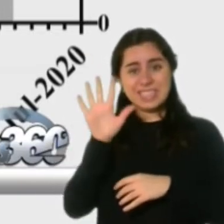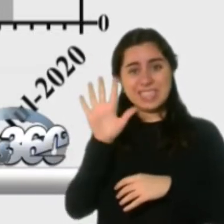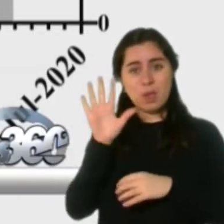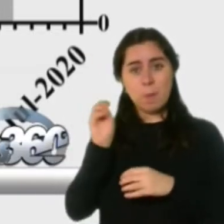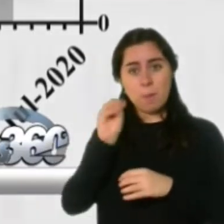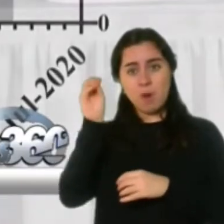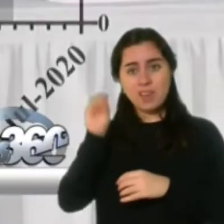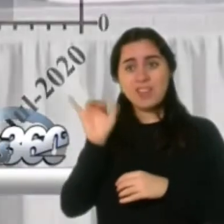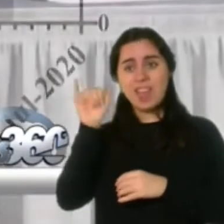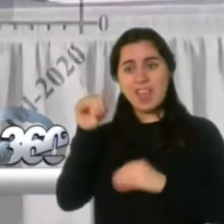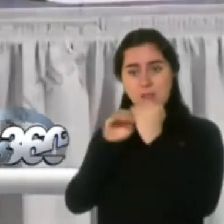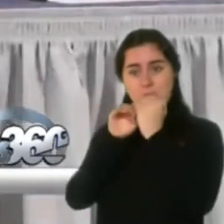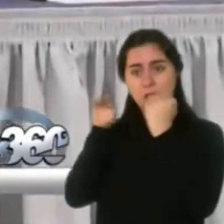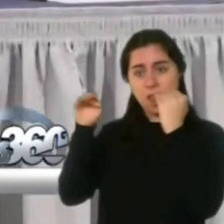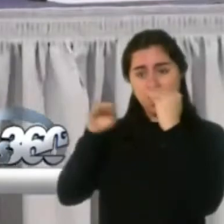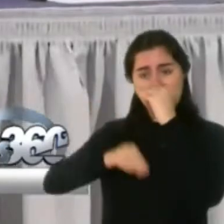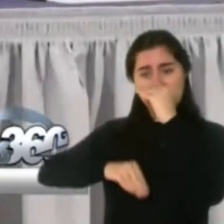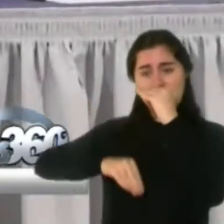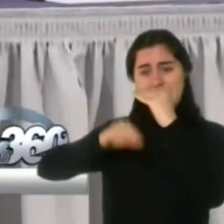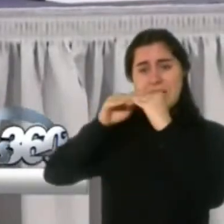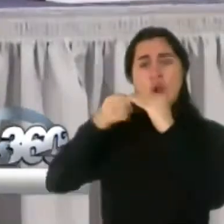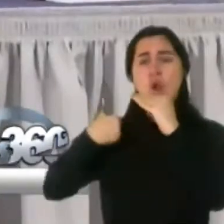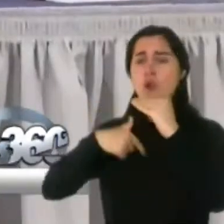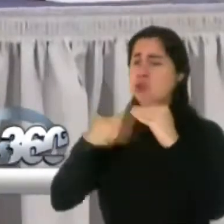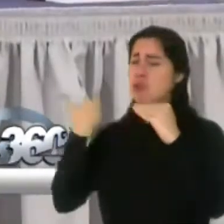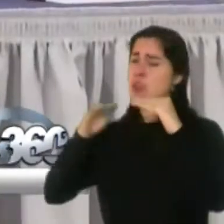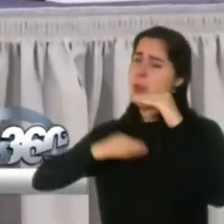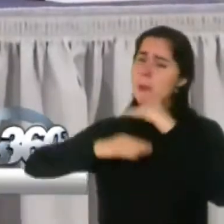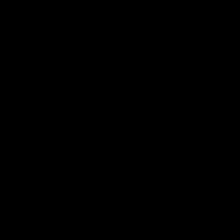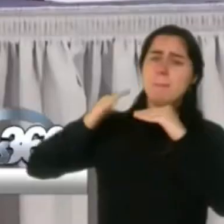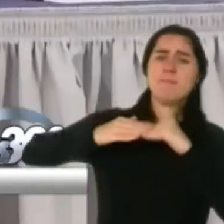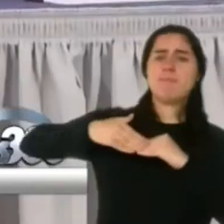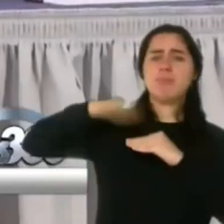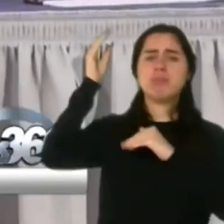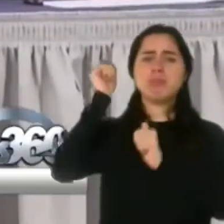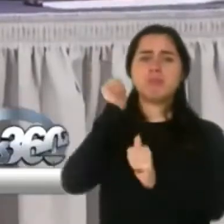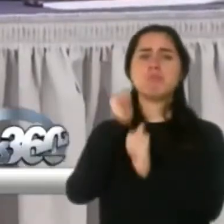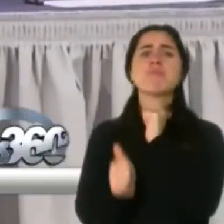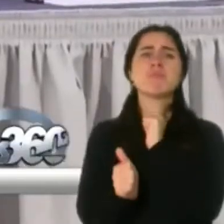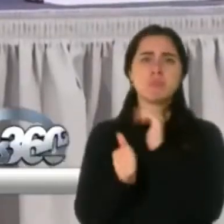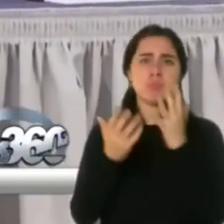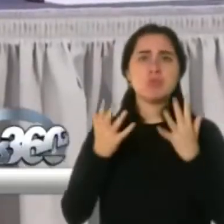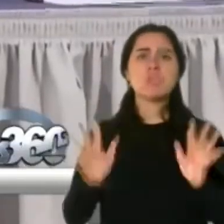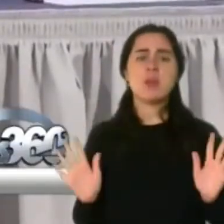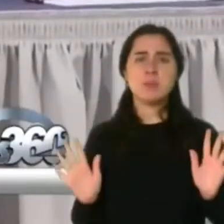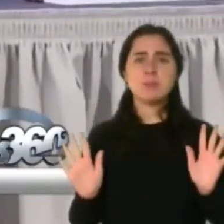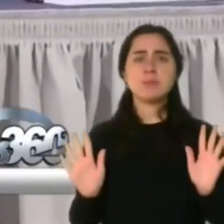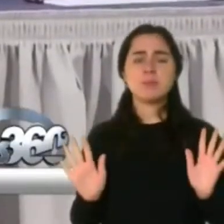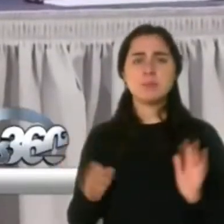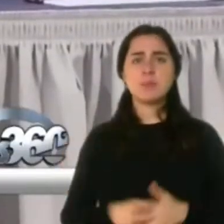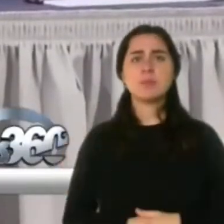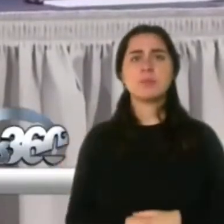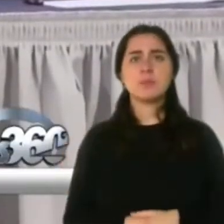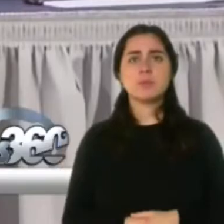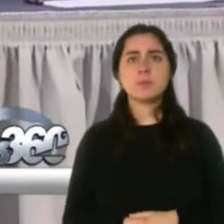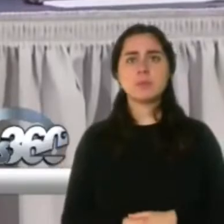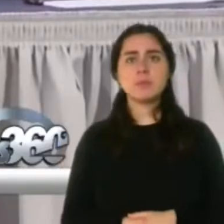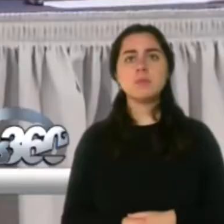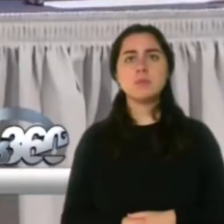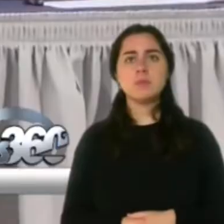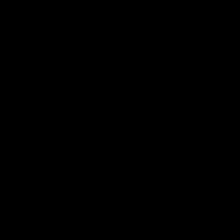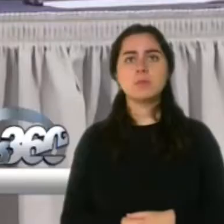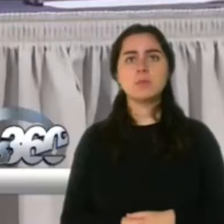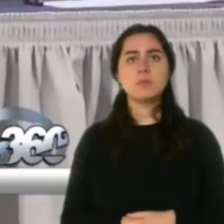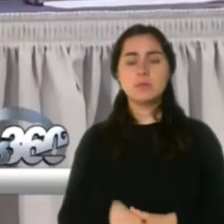para tomar decisiones con relación al país. Tengo que mencionar que, al igual que